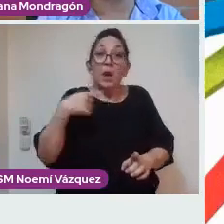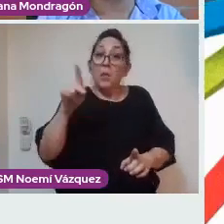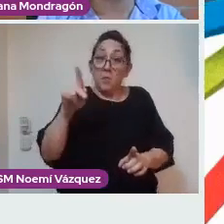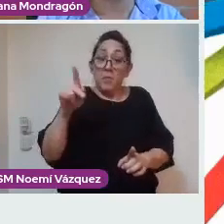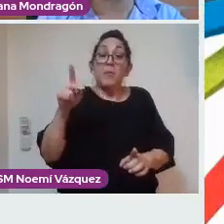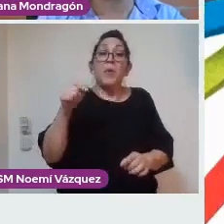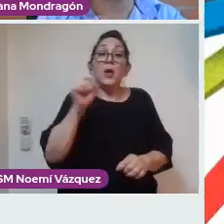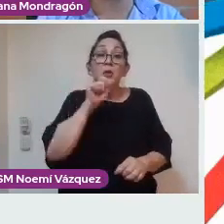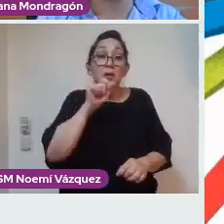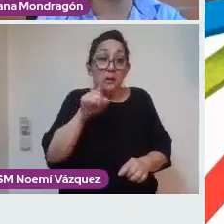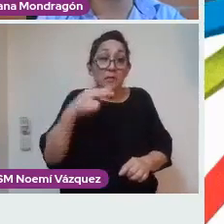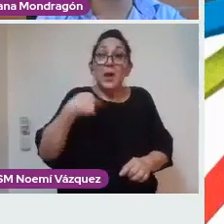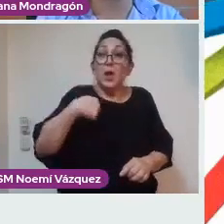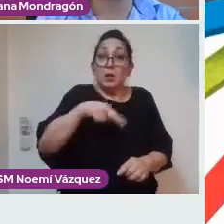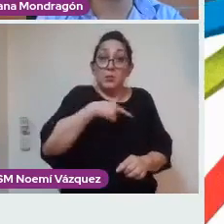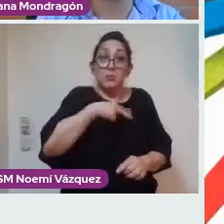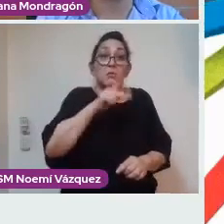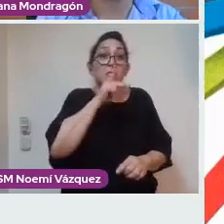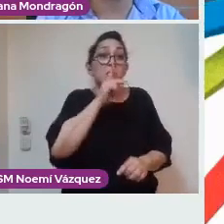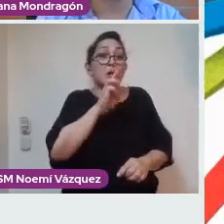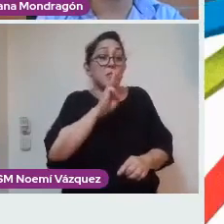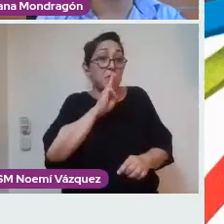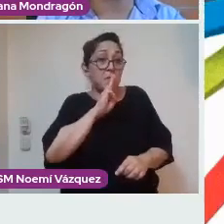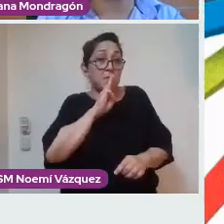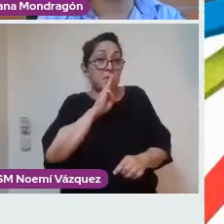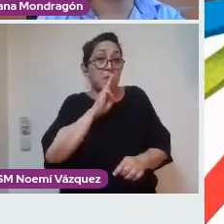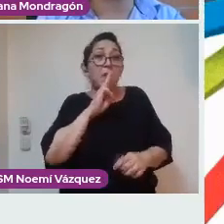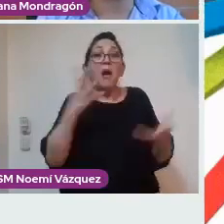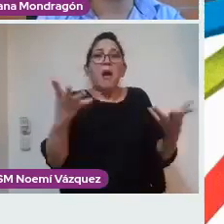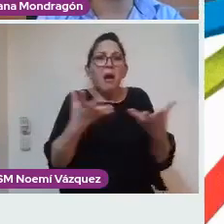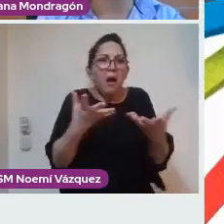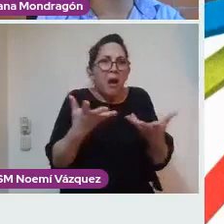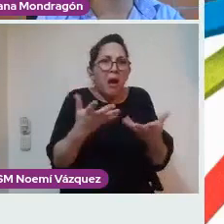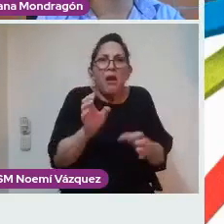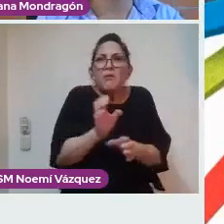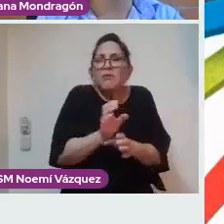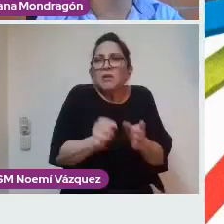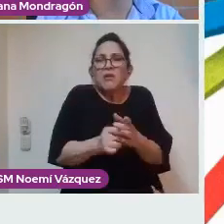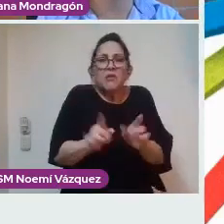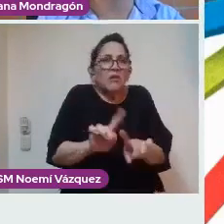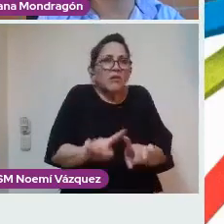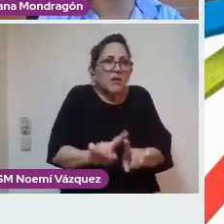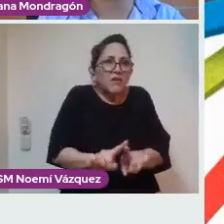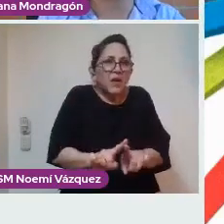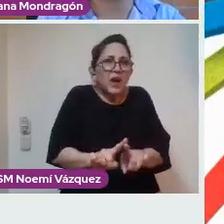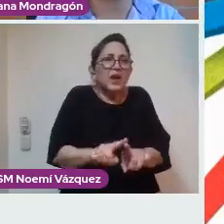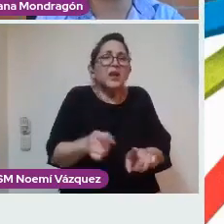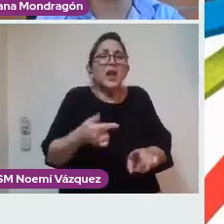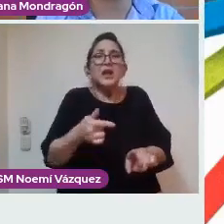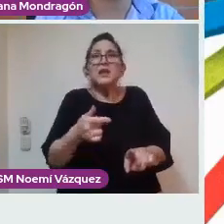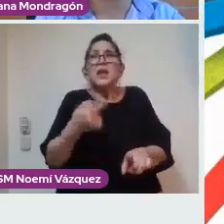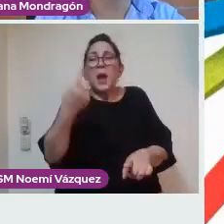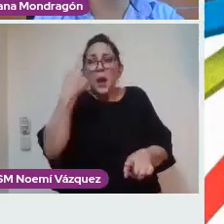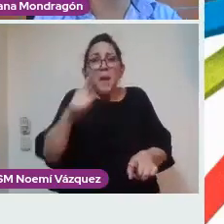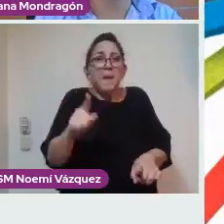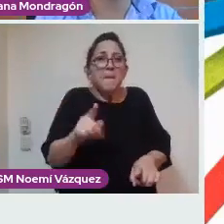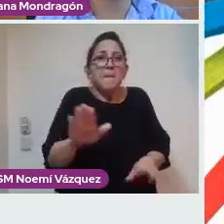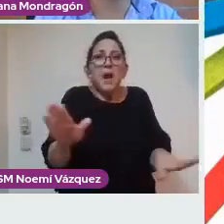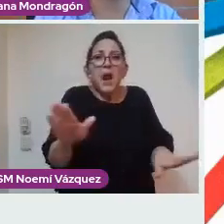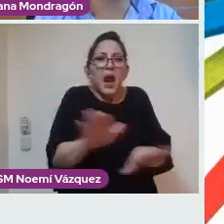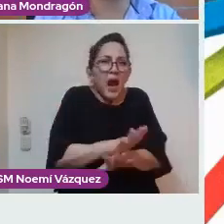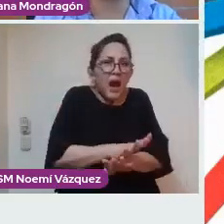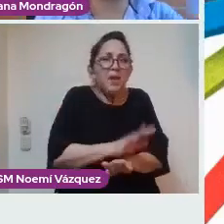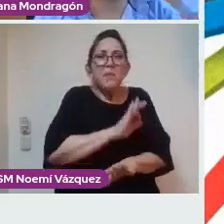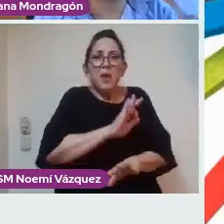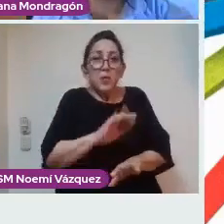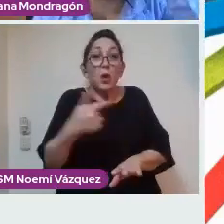También nosotros como padres podemos hacer cosas para generar un cambio en cómo nos vinculamos con la institución, aunque no nos